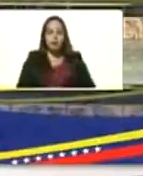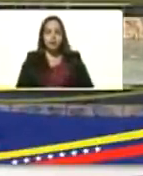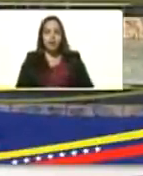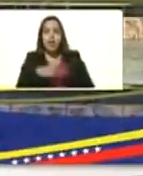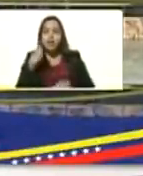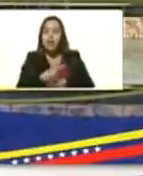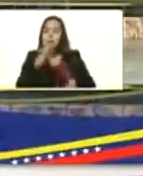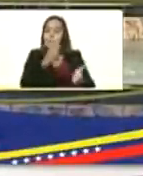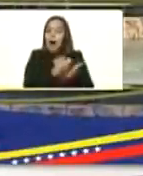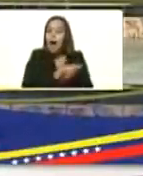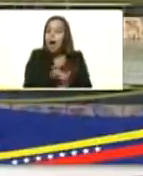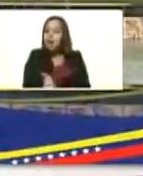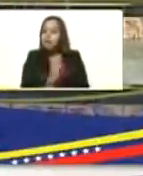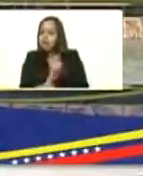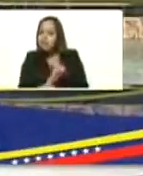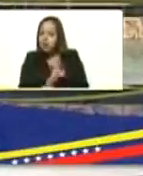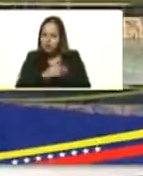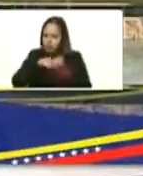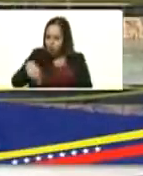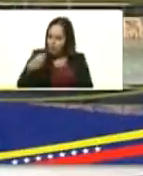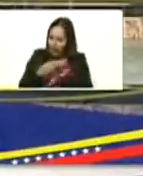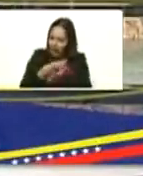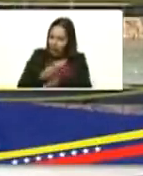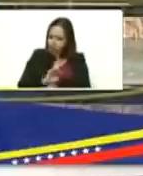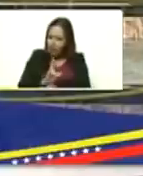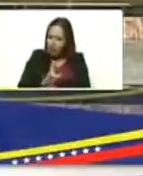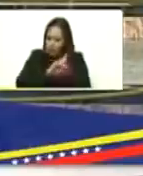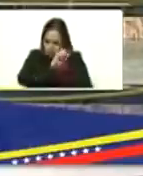pagar a tiempo estamos pagando tiempo